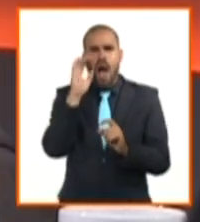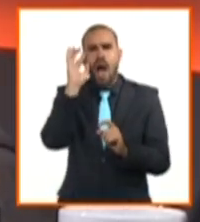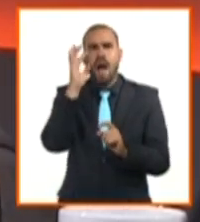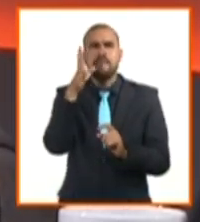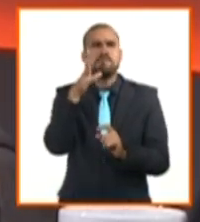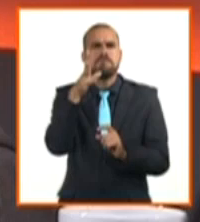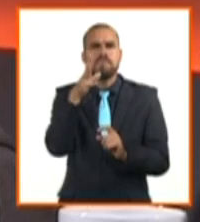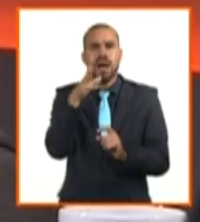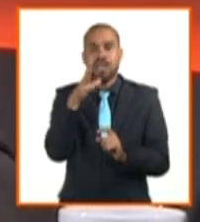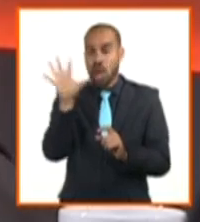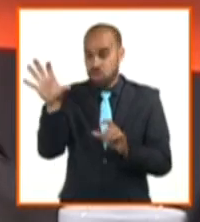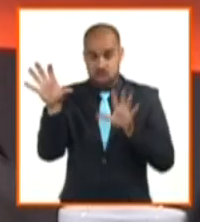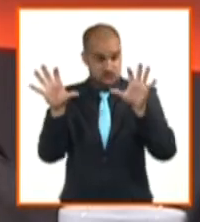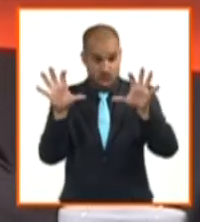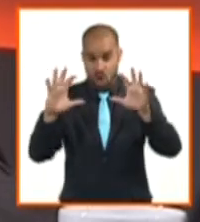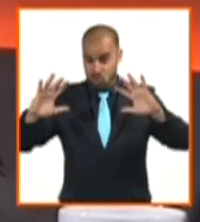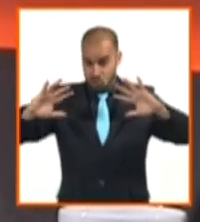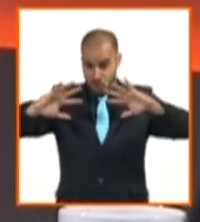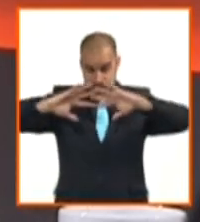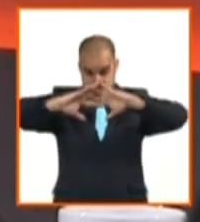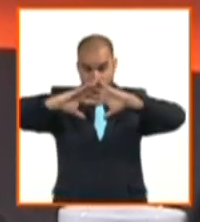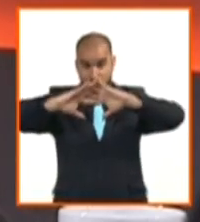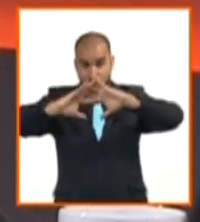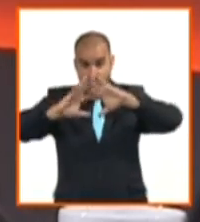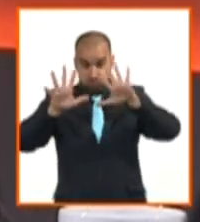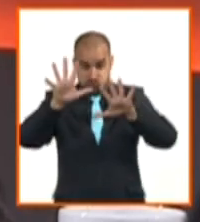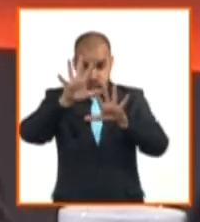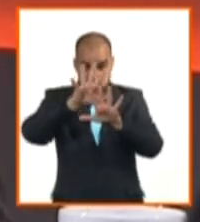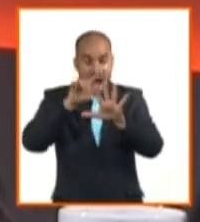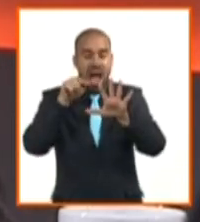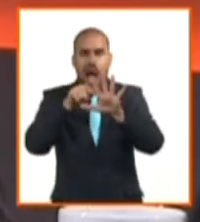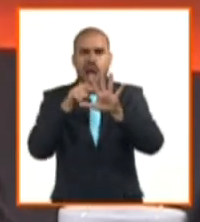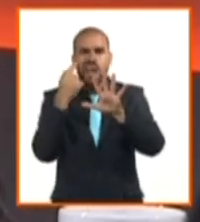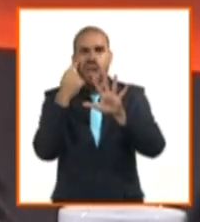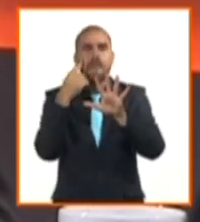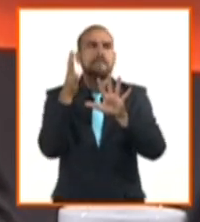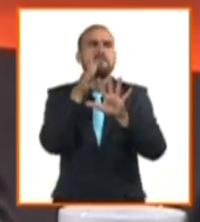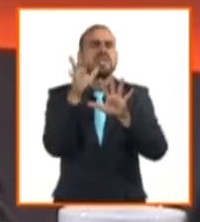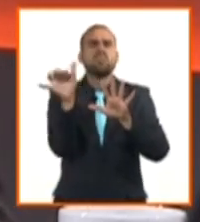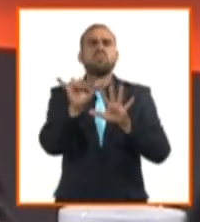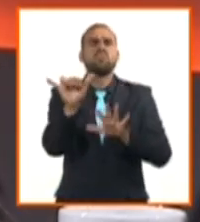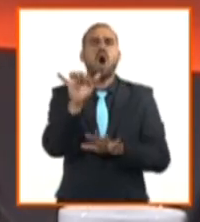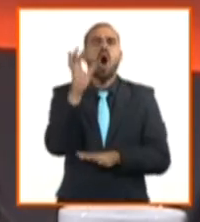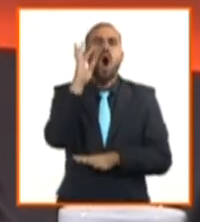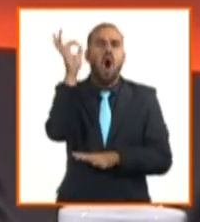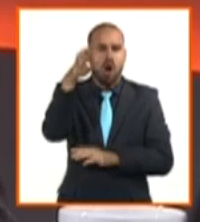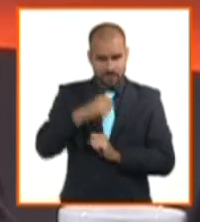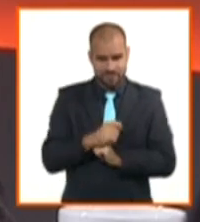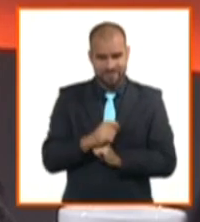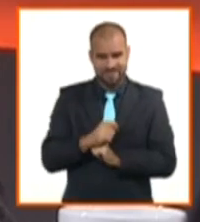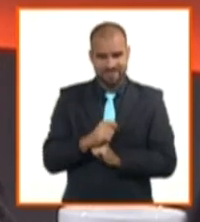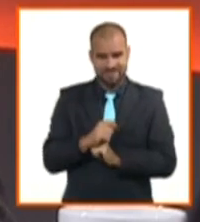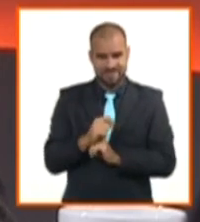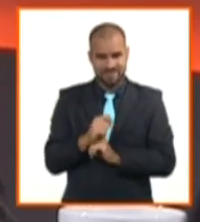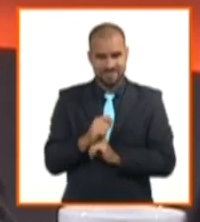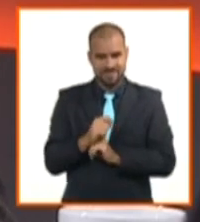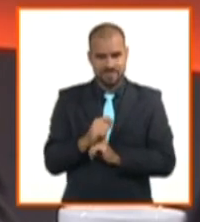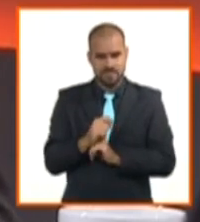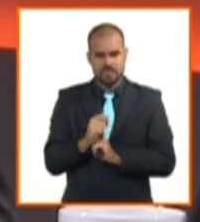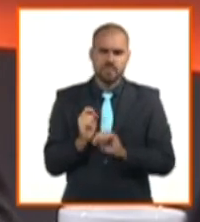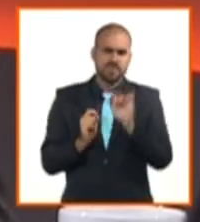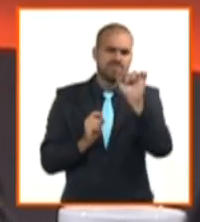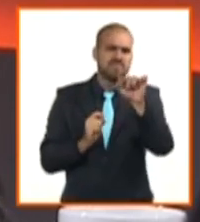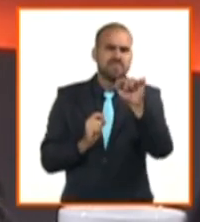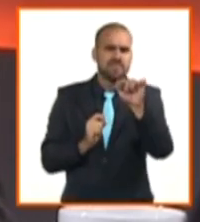sistemas en el nordeste de la experiencia de yucatán un sistema de baja presión que nosotros calificamos